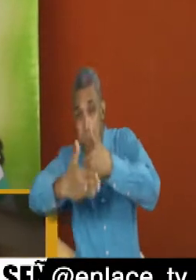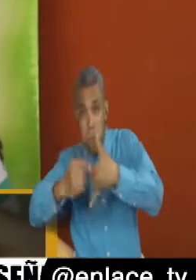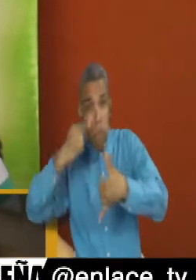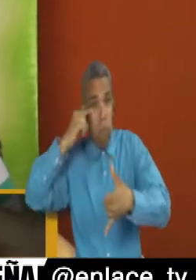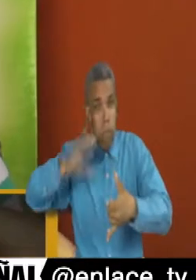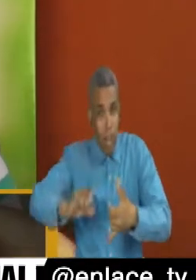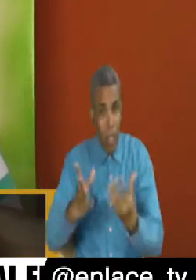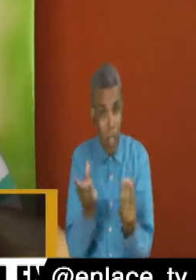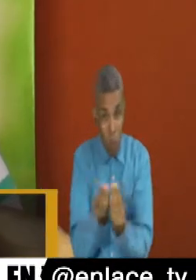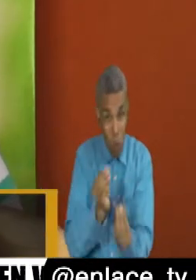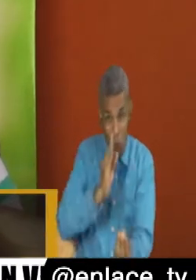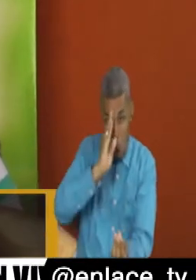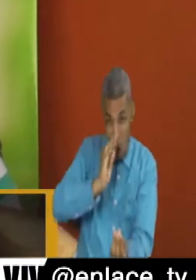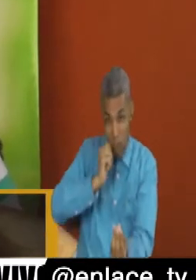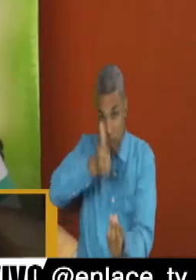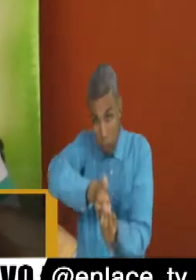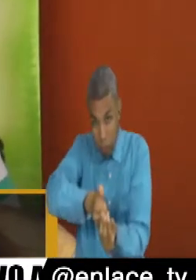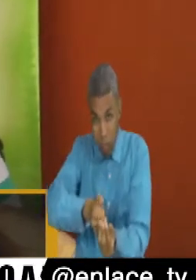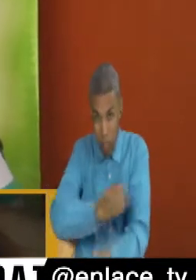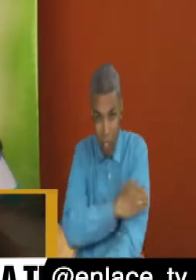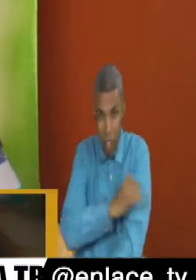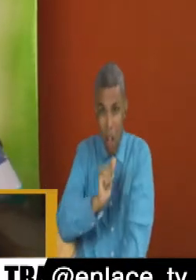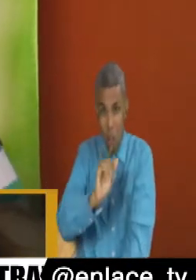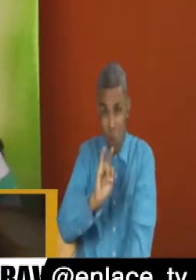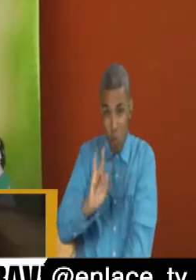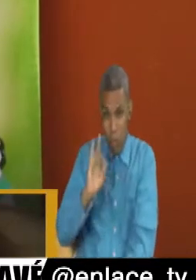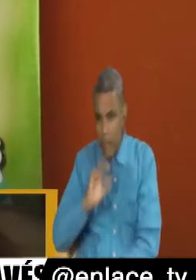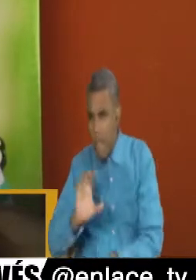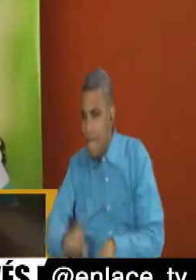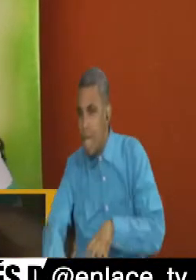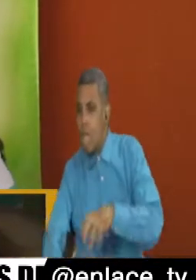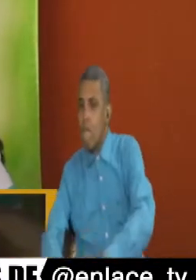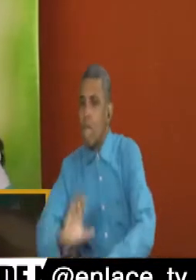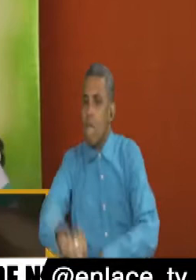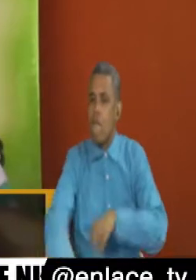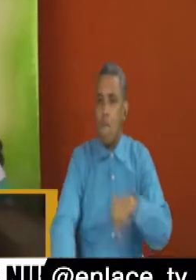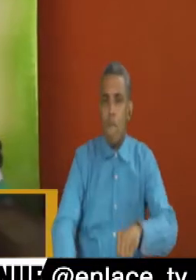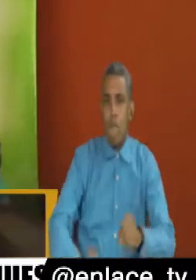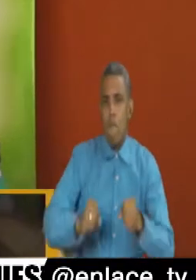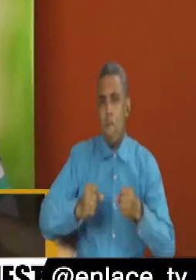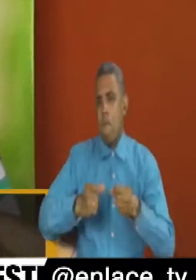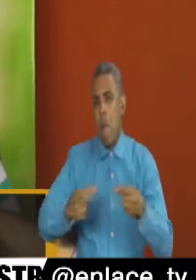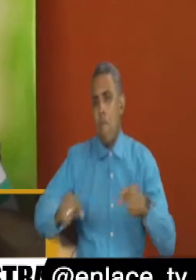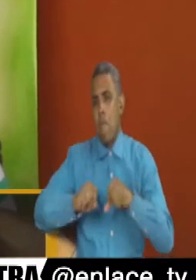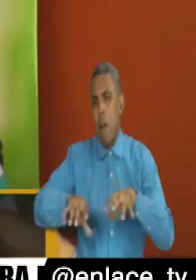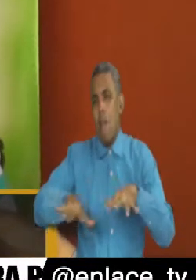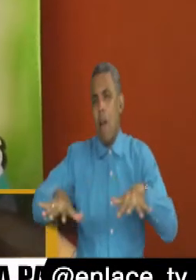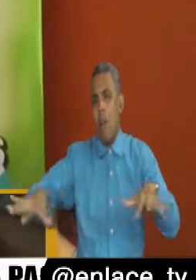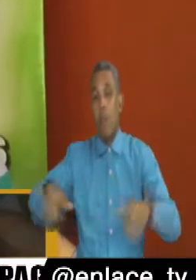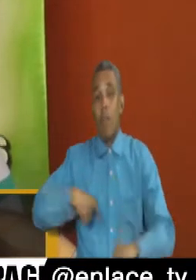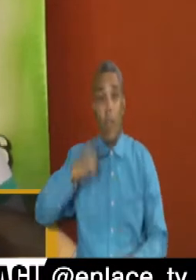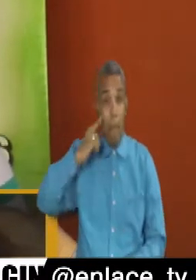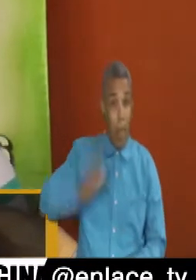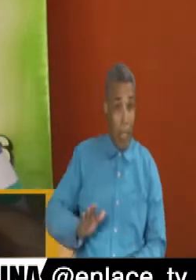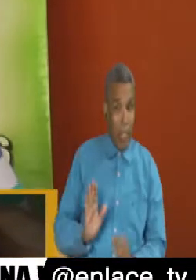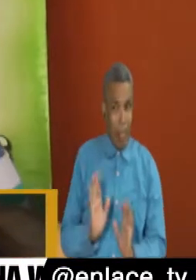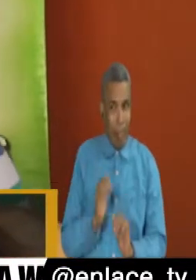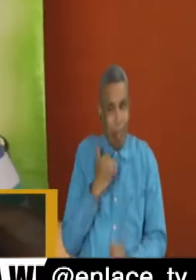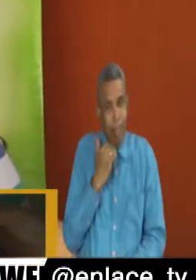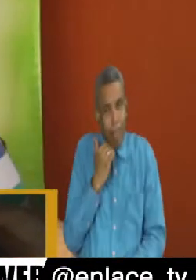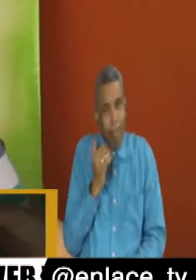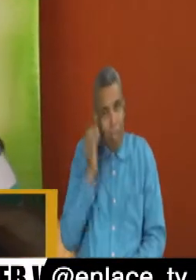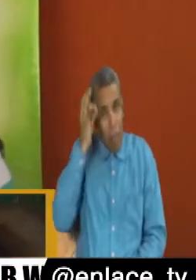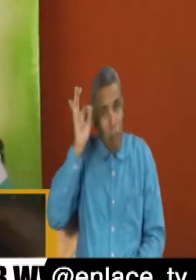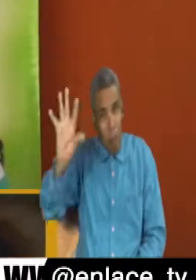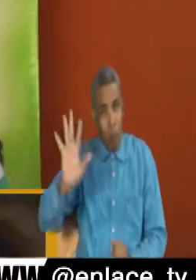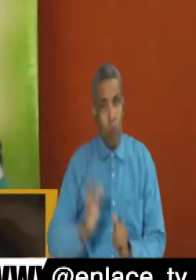fortalecimiento militar, pero sí hay copamientos de espacios que en el pasado estuvieron, de una manera así